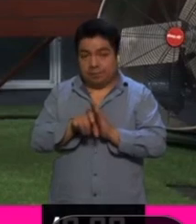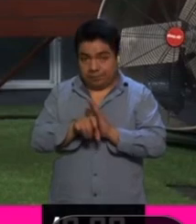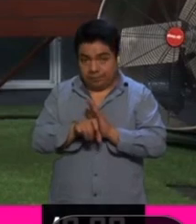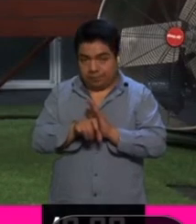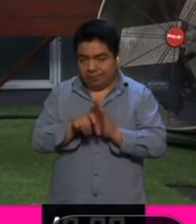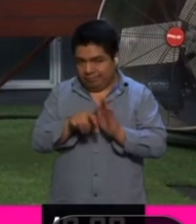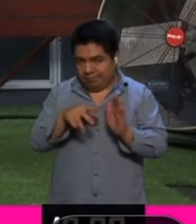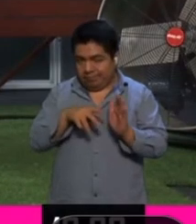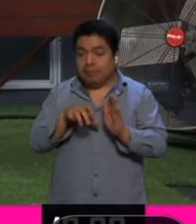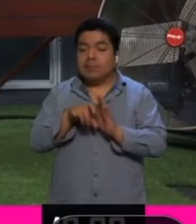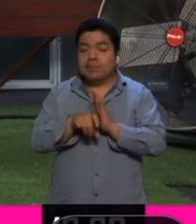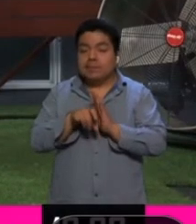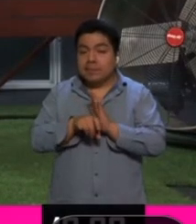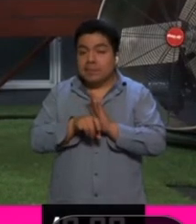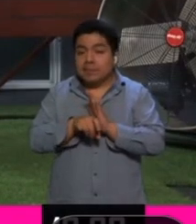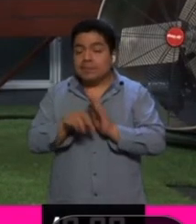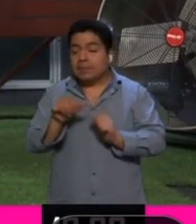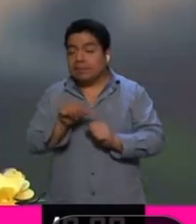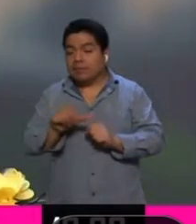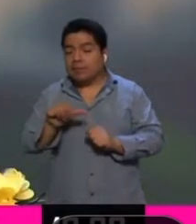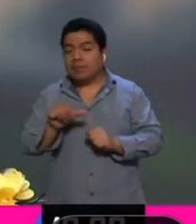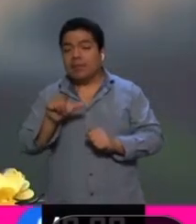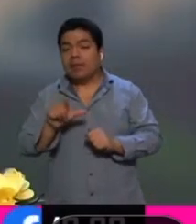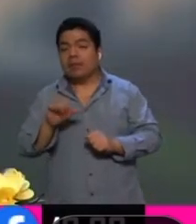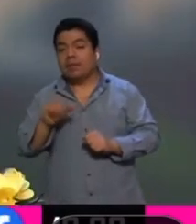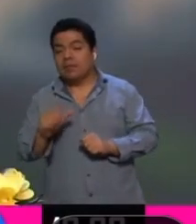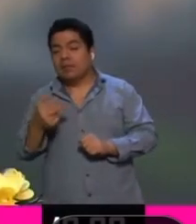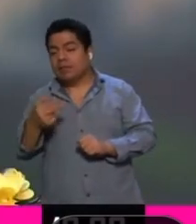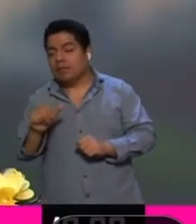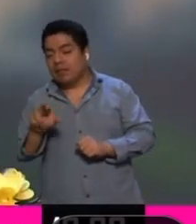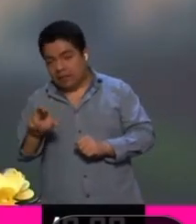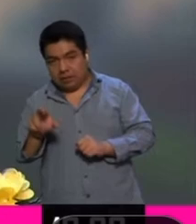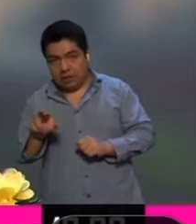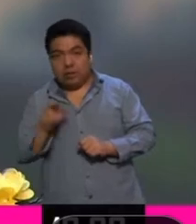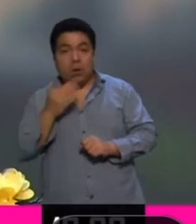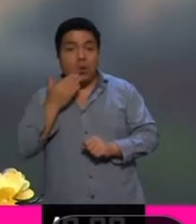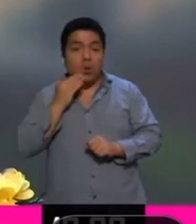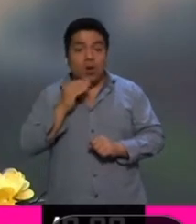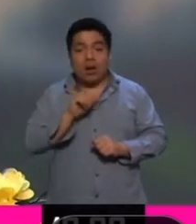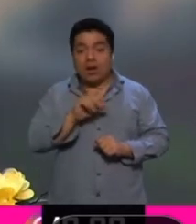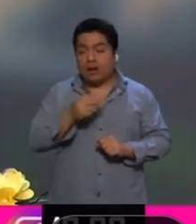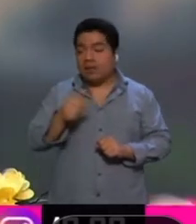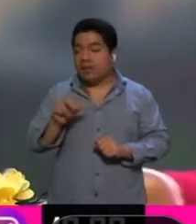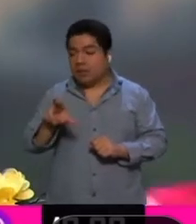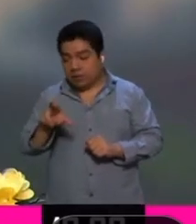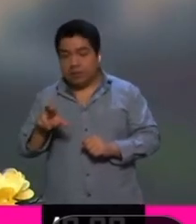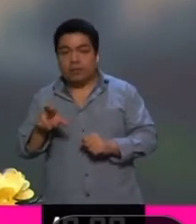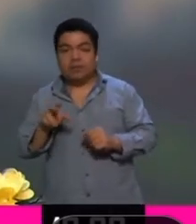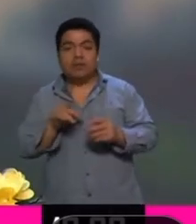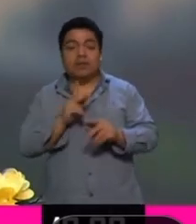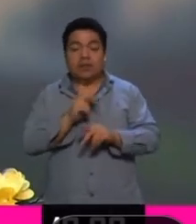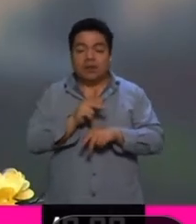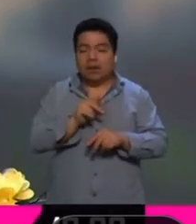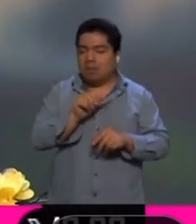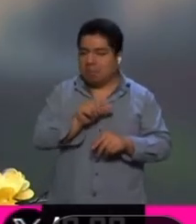en Instagram, estoy así como @alsaciahart, todo corrido, en Facebook alsaciahart y TikTok